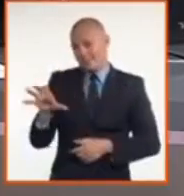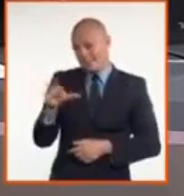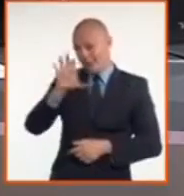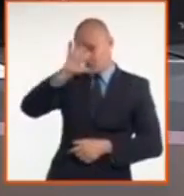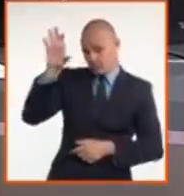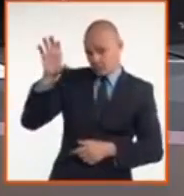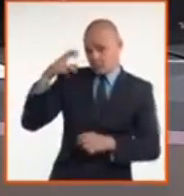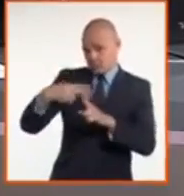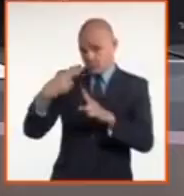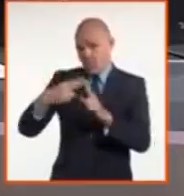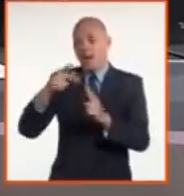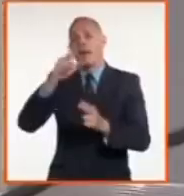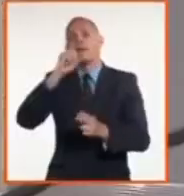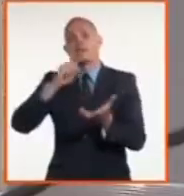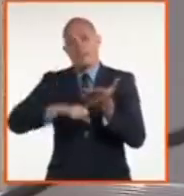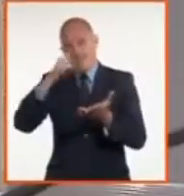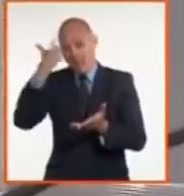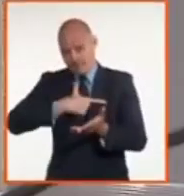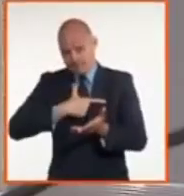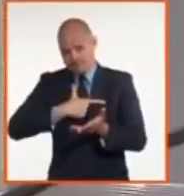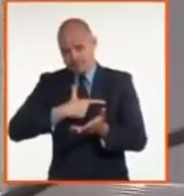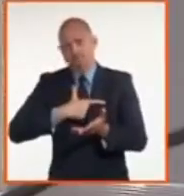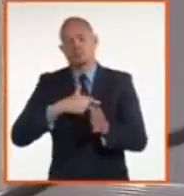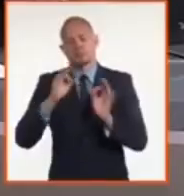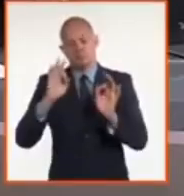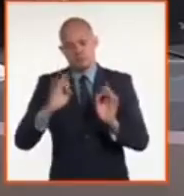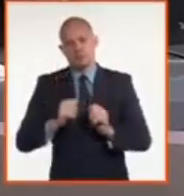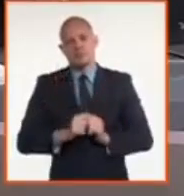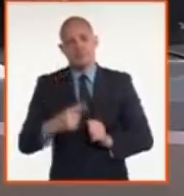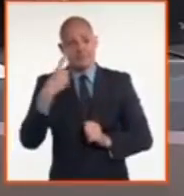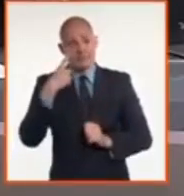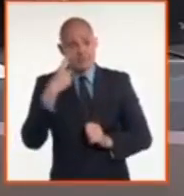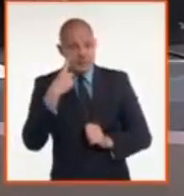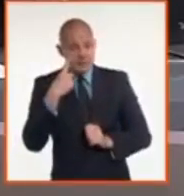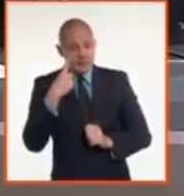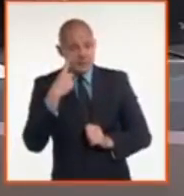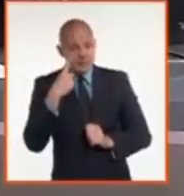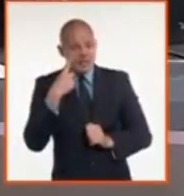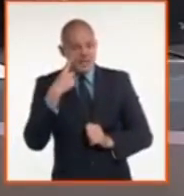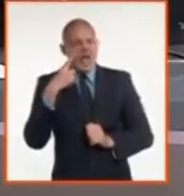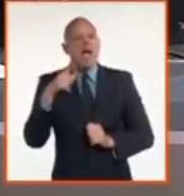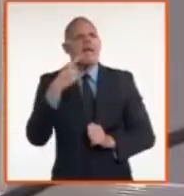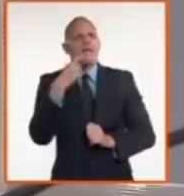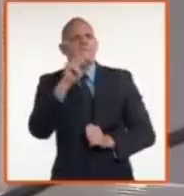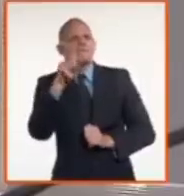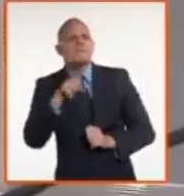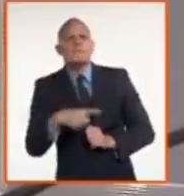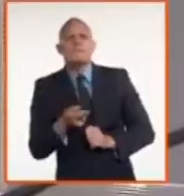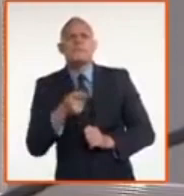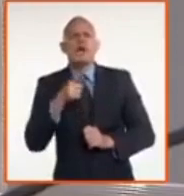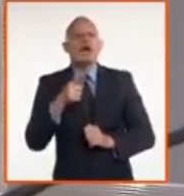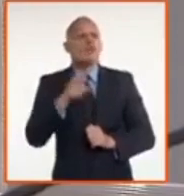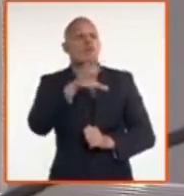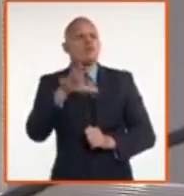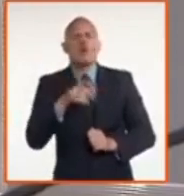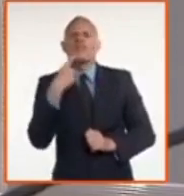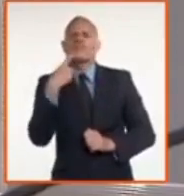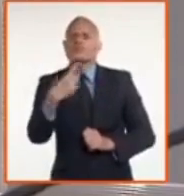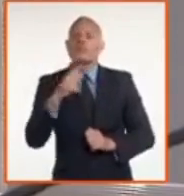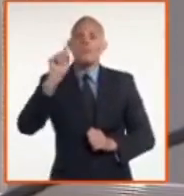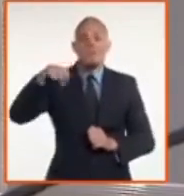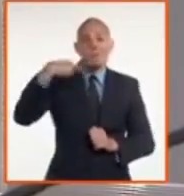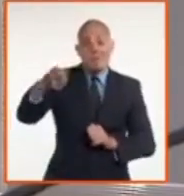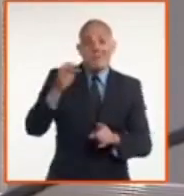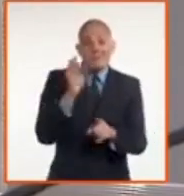empezar a ejecutar esta operación mañana efectivamente vamos a publicar efectivamente bueno